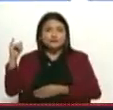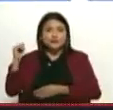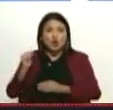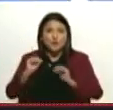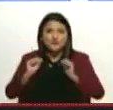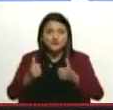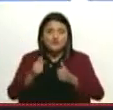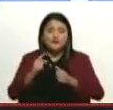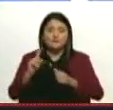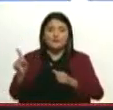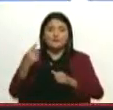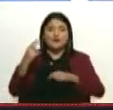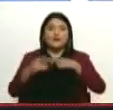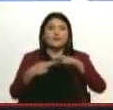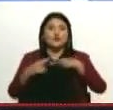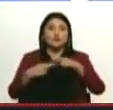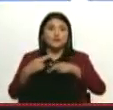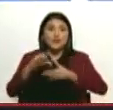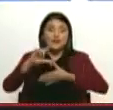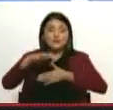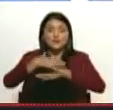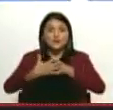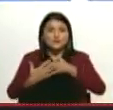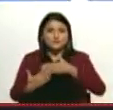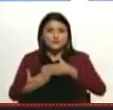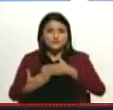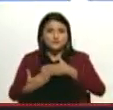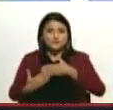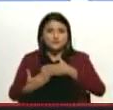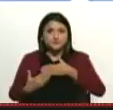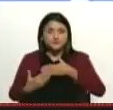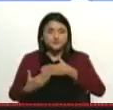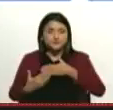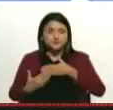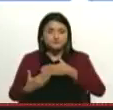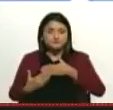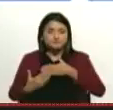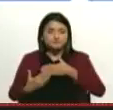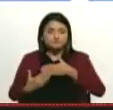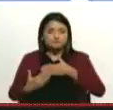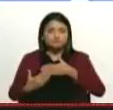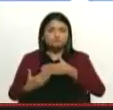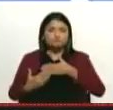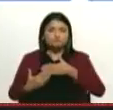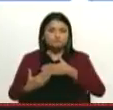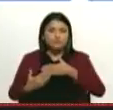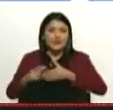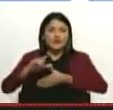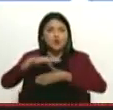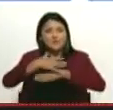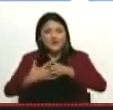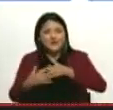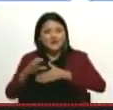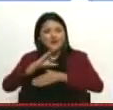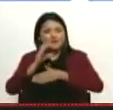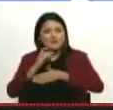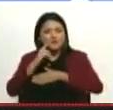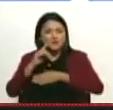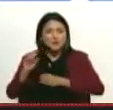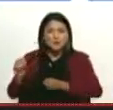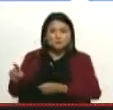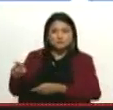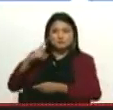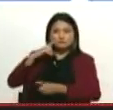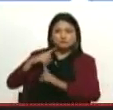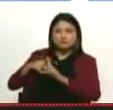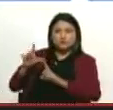primera revolución de América Latina y el Caribe e inspirados en esa revolución en